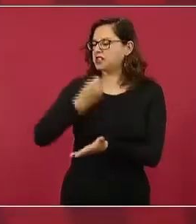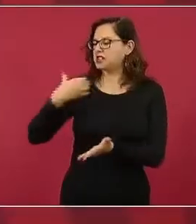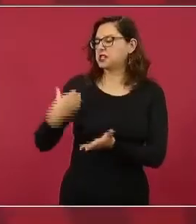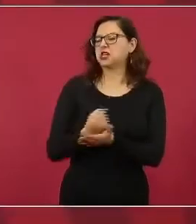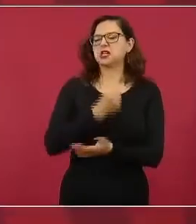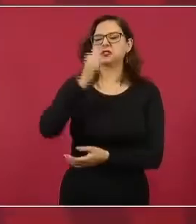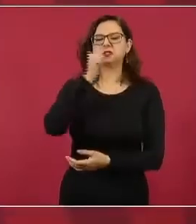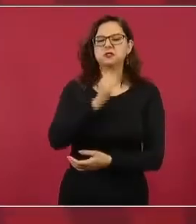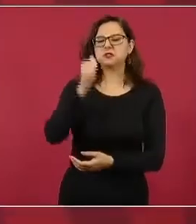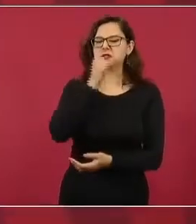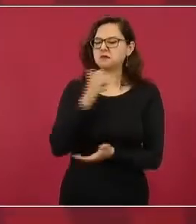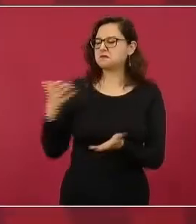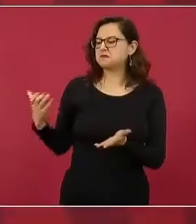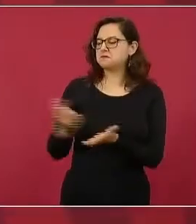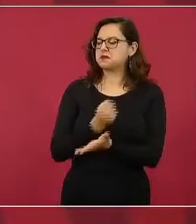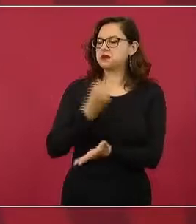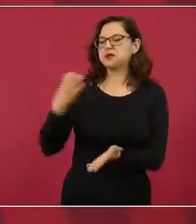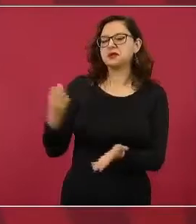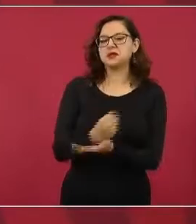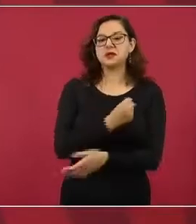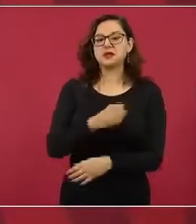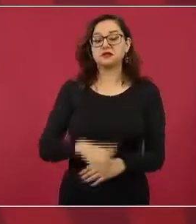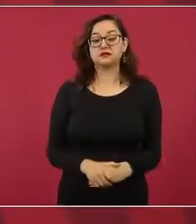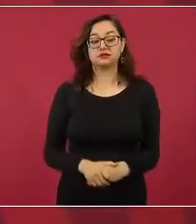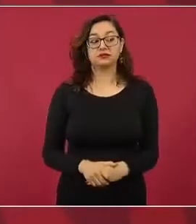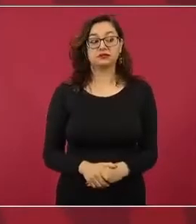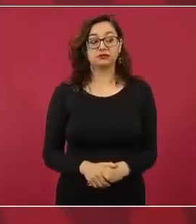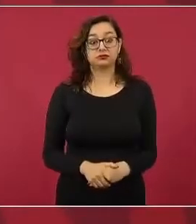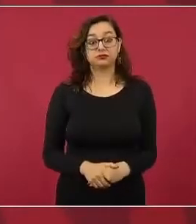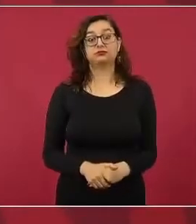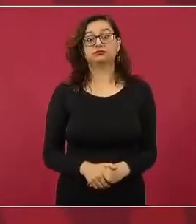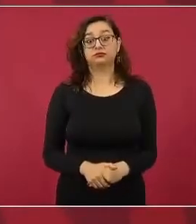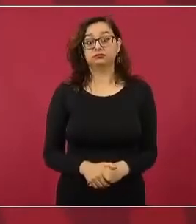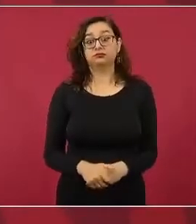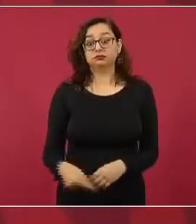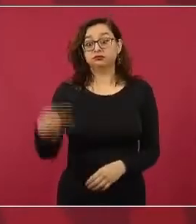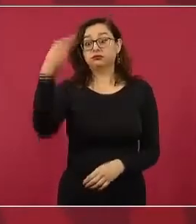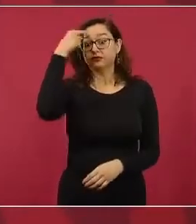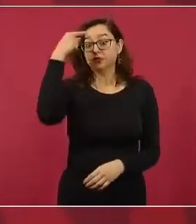que son candidatos, dice: yo no estoy